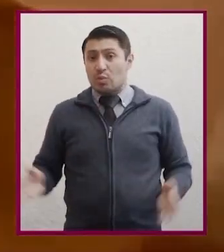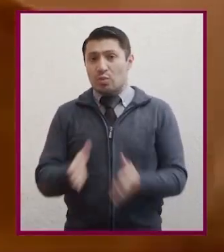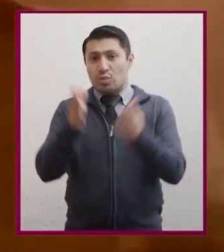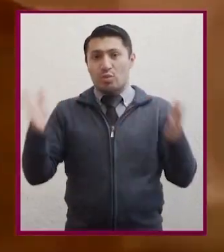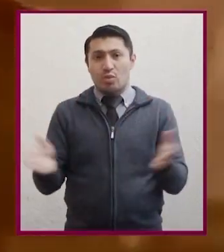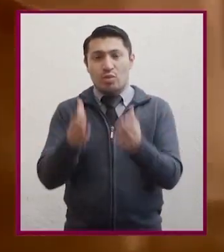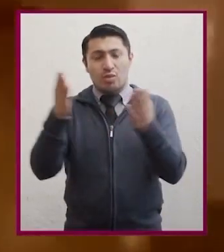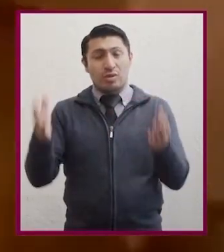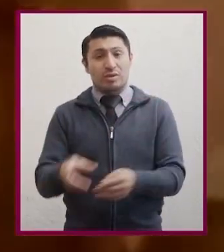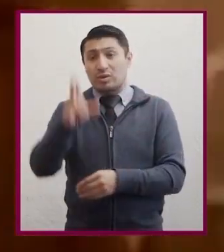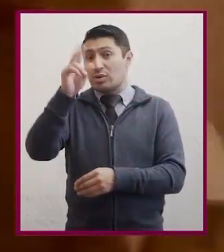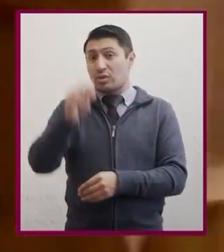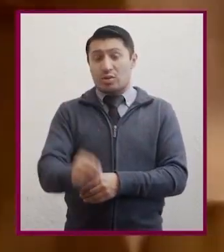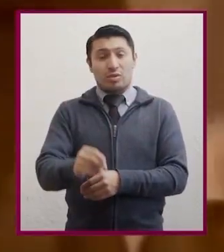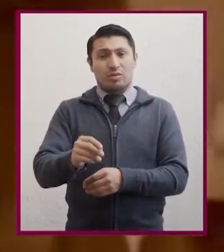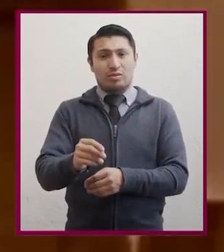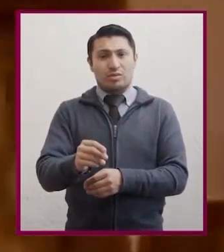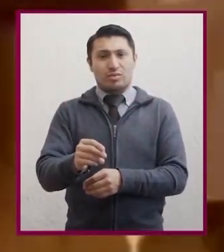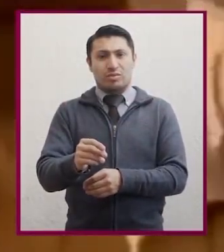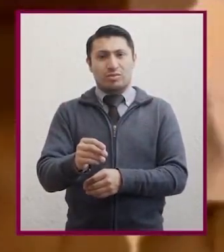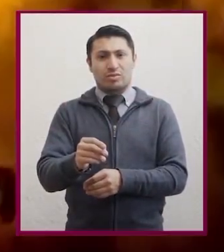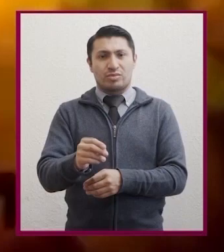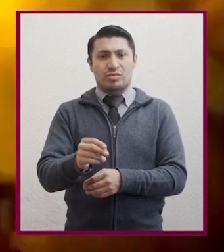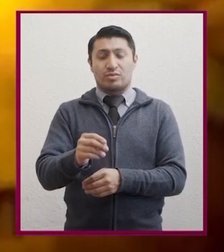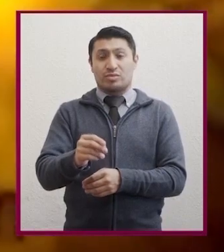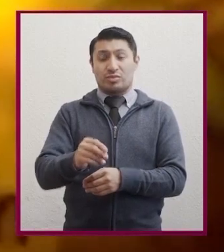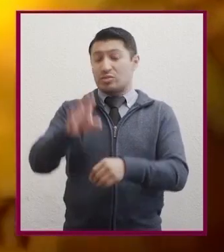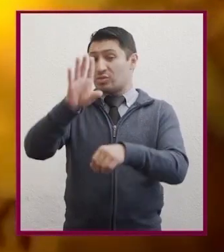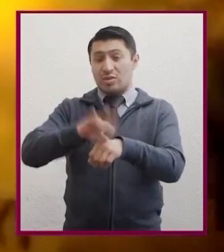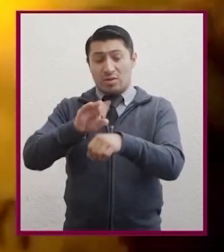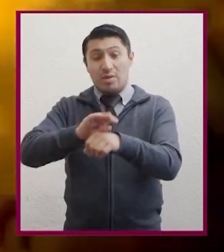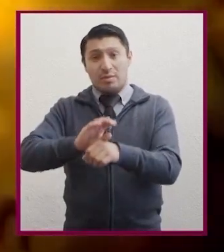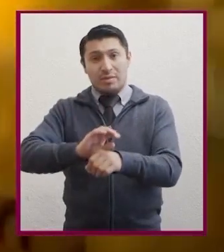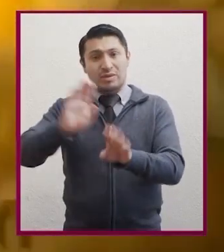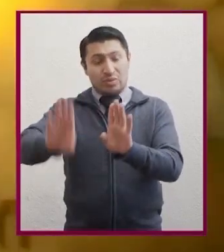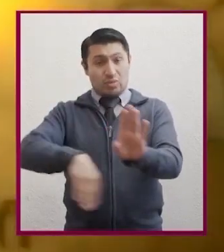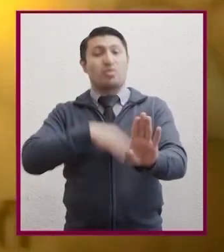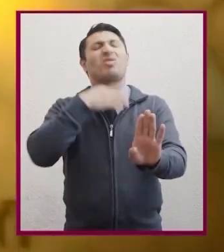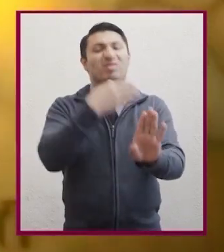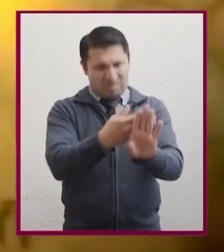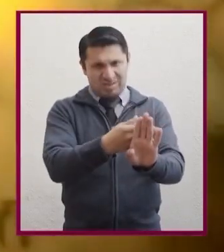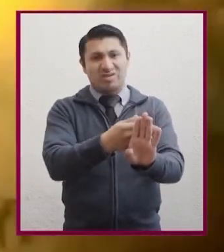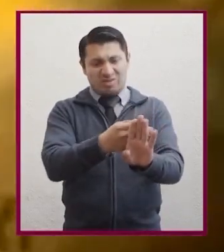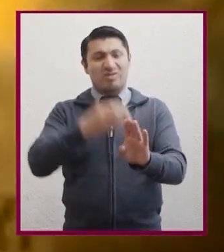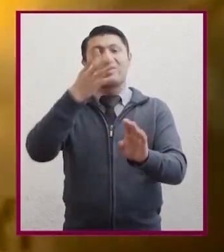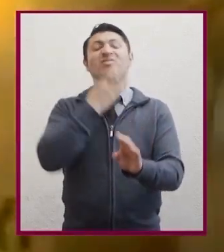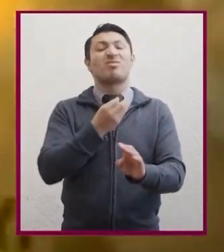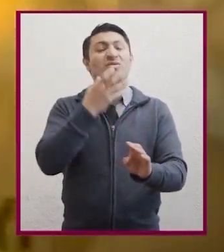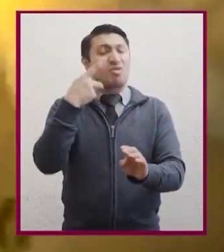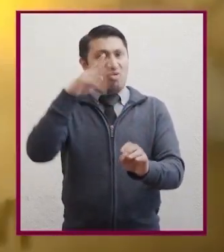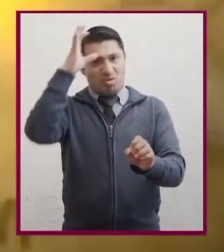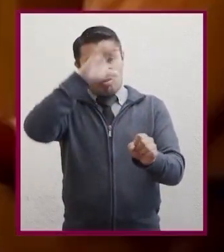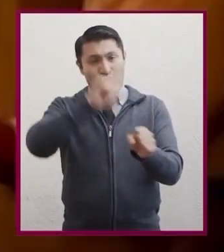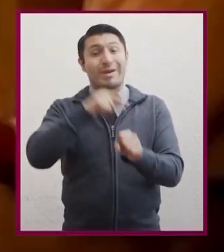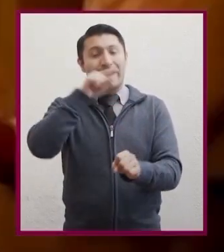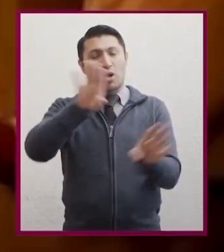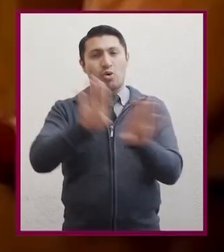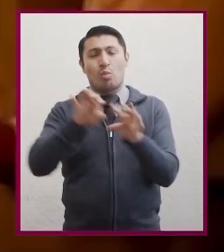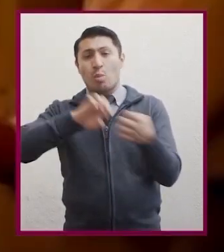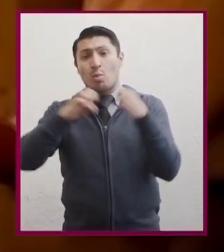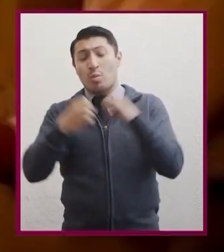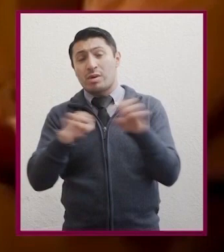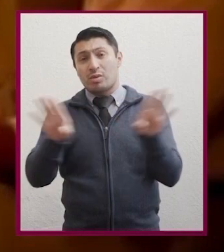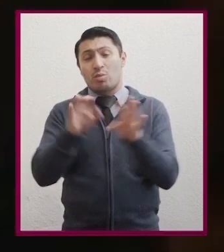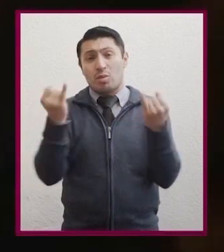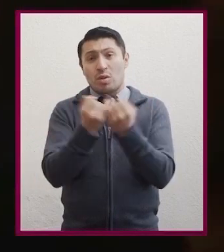el antisemitismo, es decir, la hostilidad y los prejuicios contra los judíos y su cultura, por ser percibidos como enemigos, equivalentes